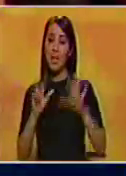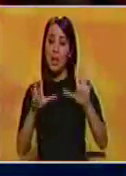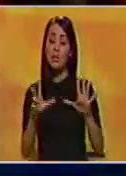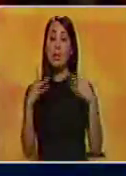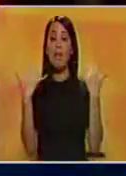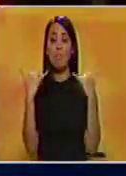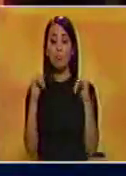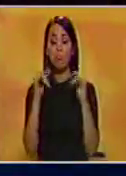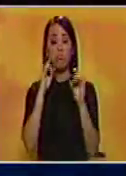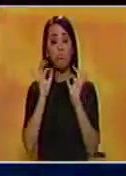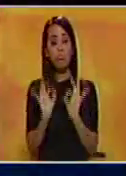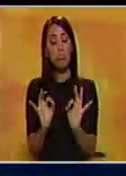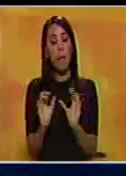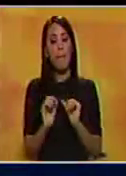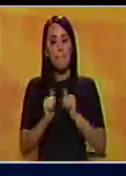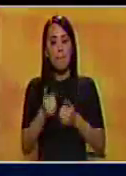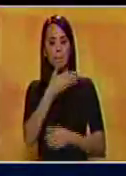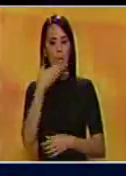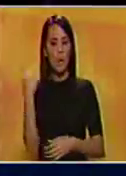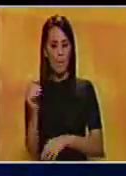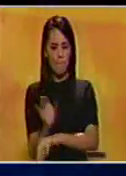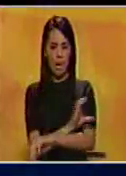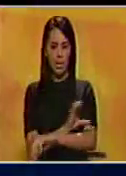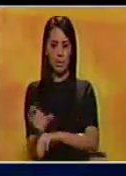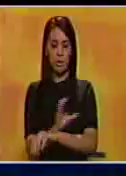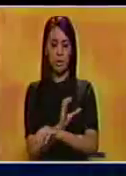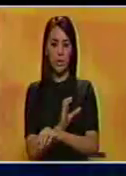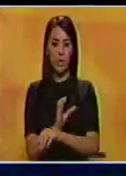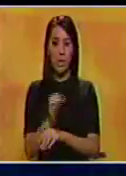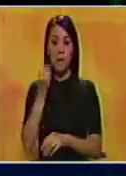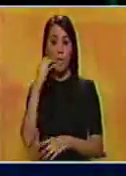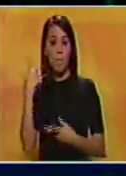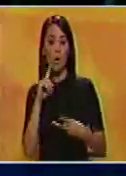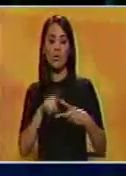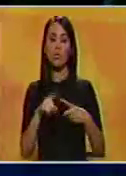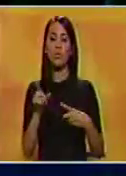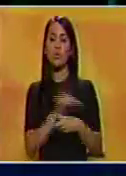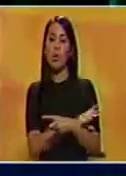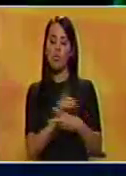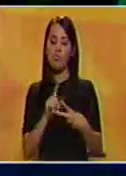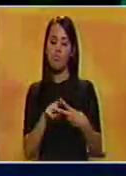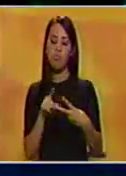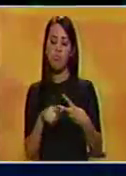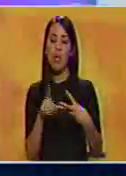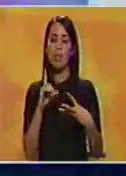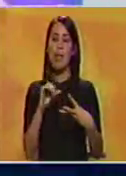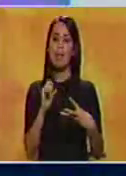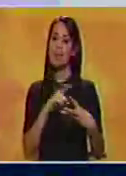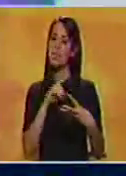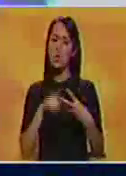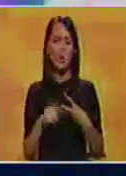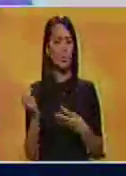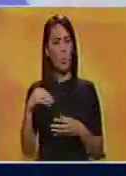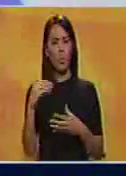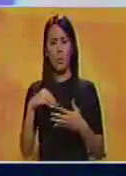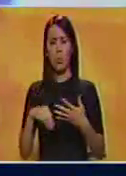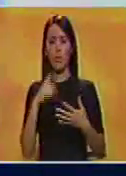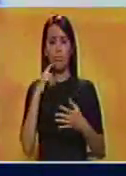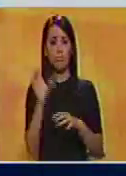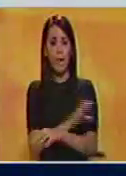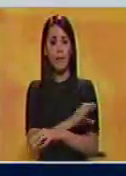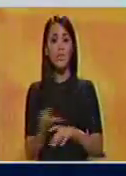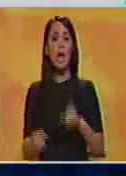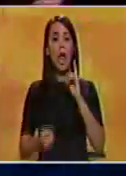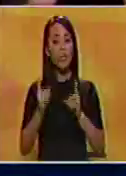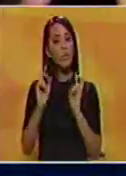del Festival de Jazz arrancó con la mejor música. Artistas como Farruko, Silvestre Dangond, Daddy Yankee y muchos más interpretaron